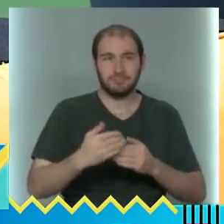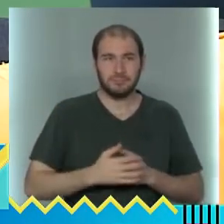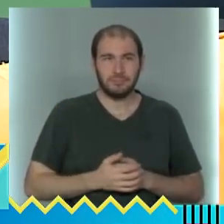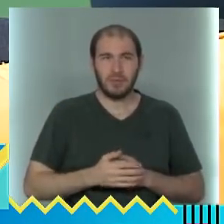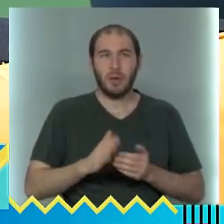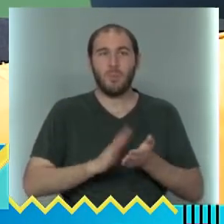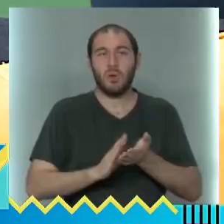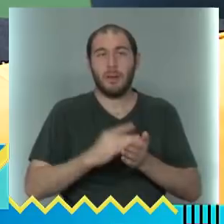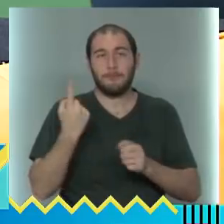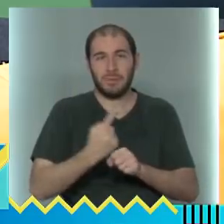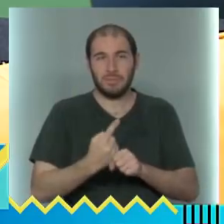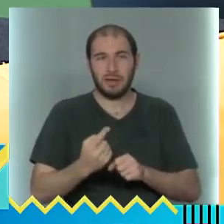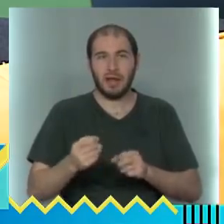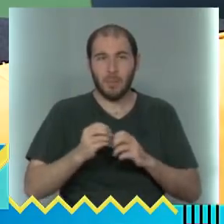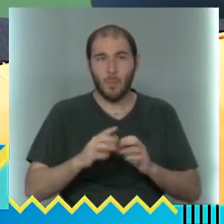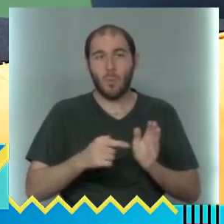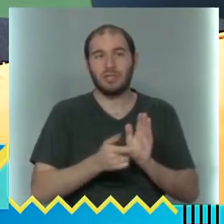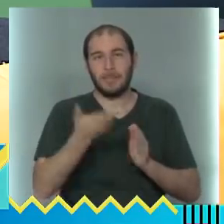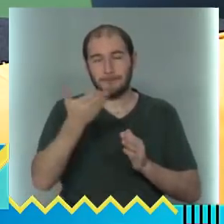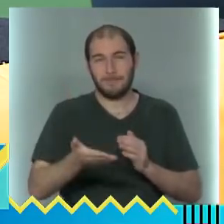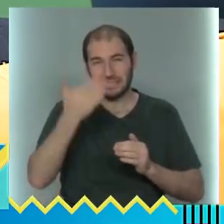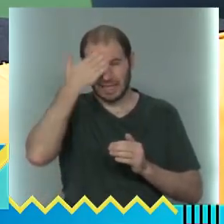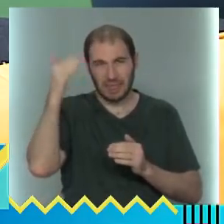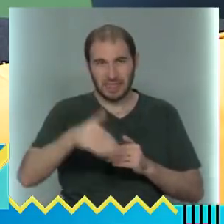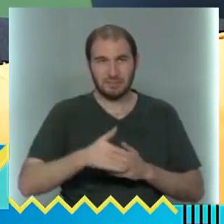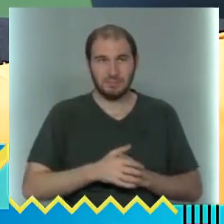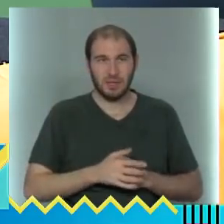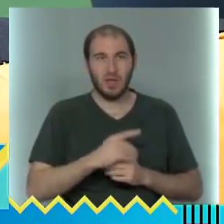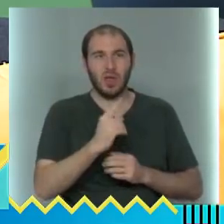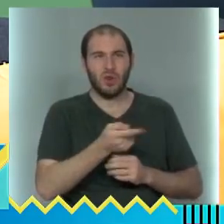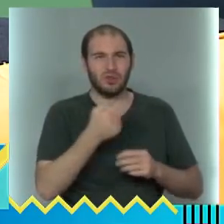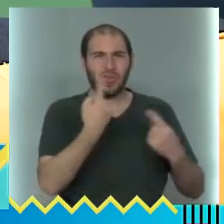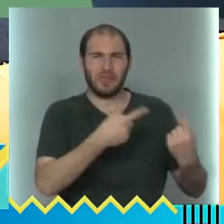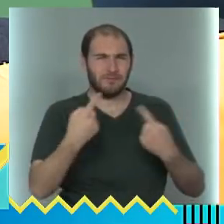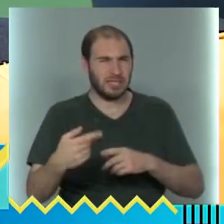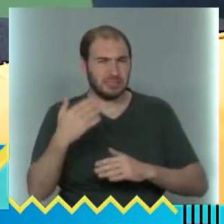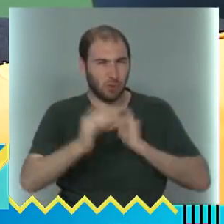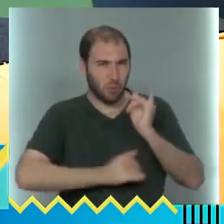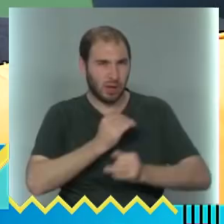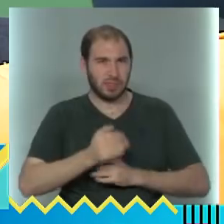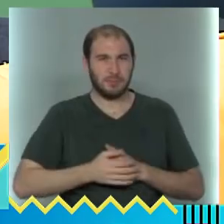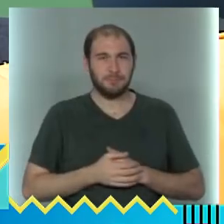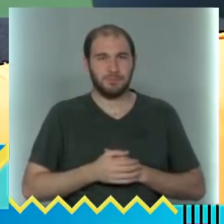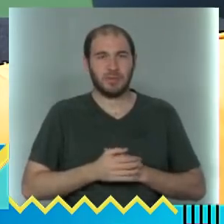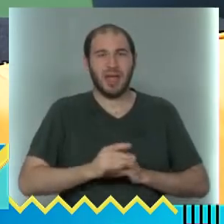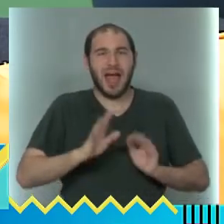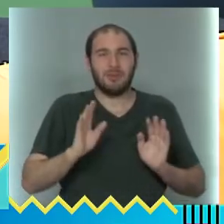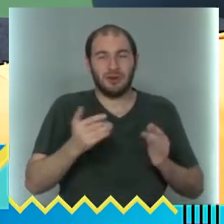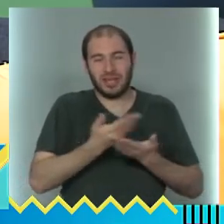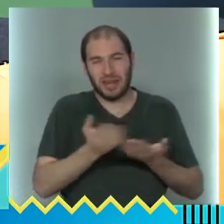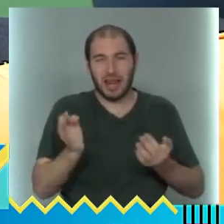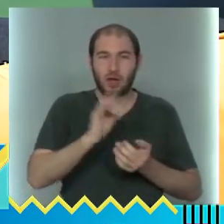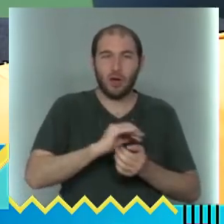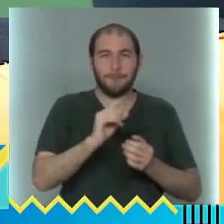primeros síntomas o signos que empezó a mostrar el paciente. Nosotros hacemos una diferencia, a lo mejor genéricamente